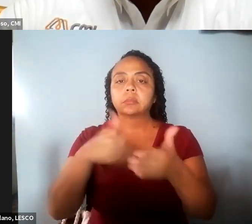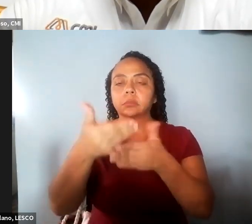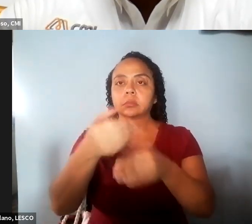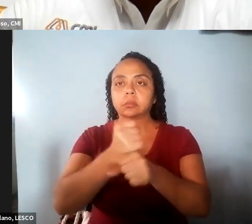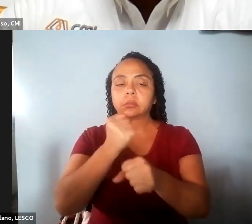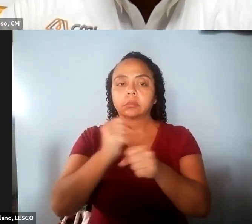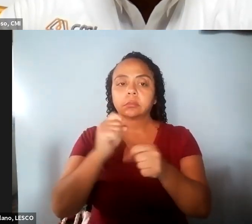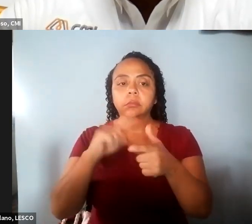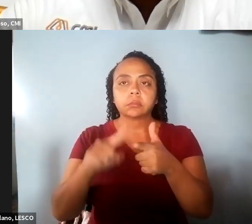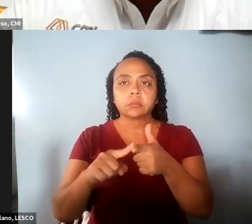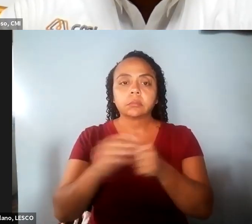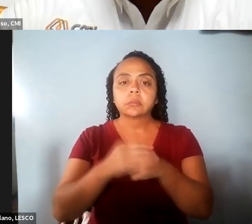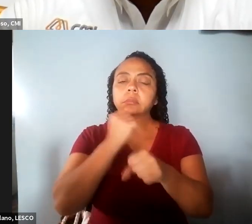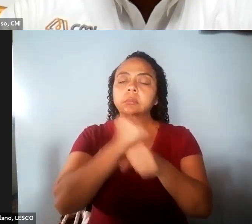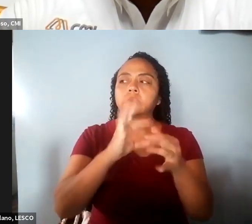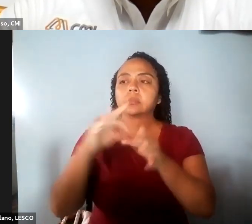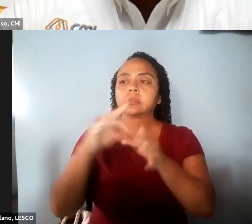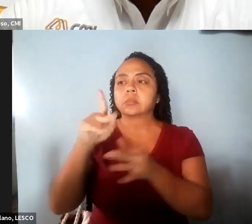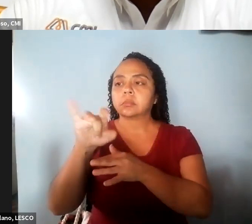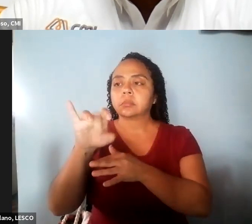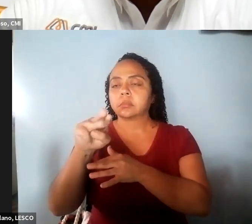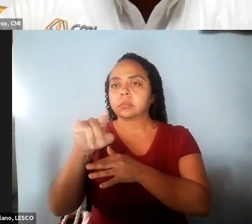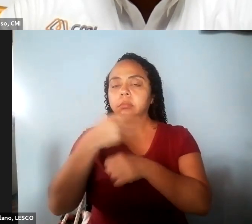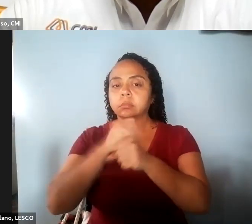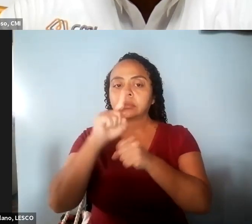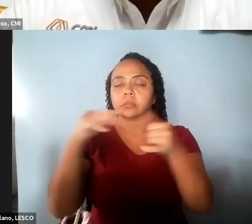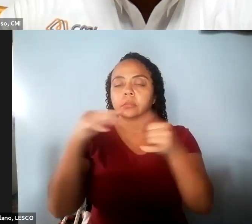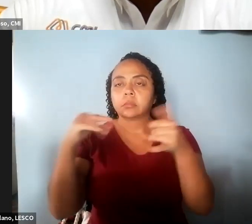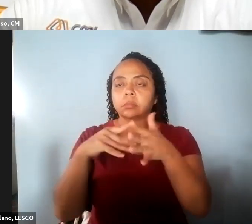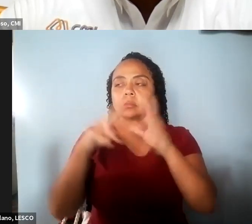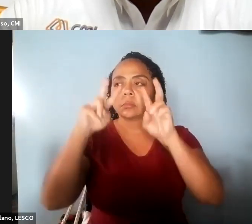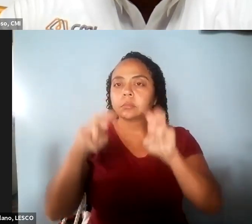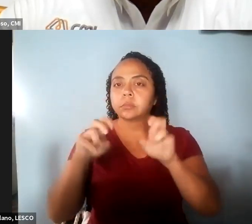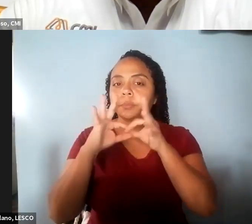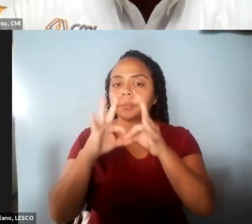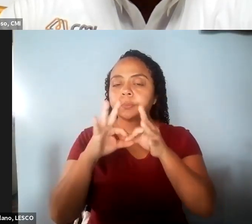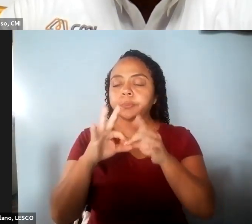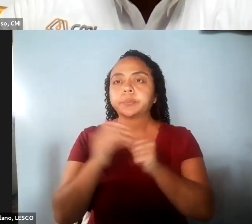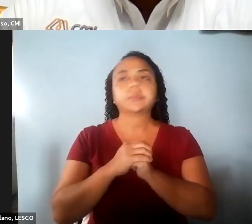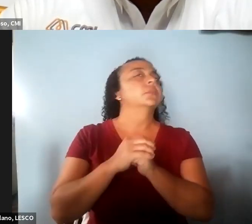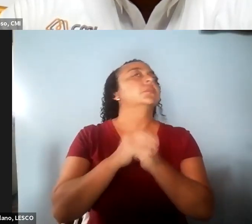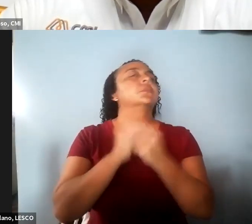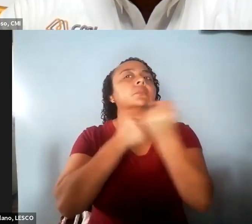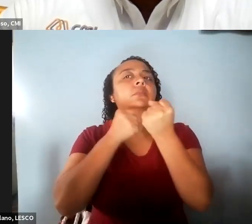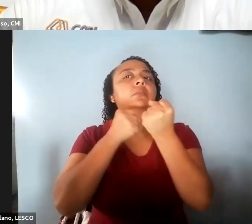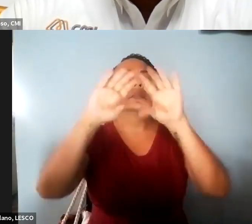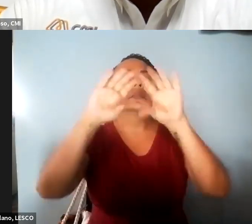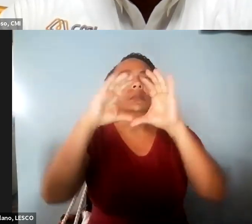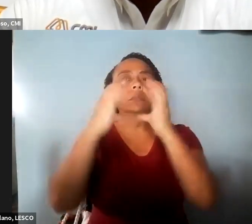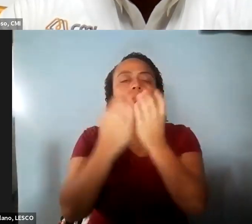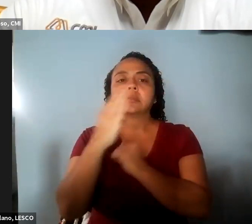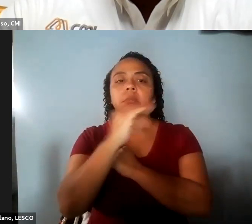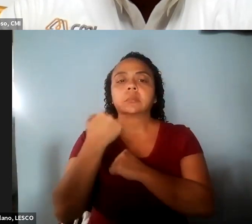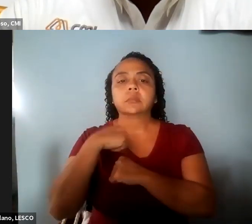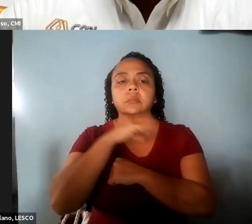entonces trabajo sobre pymes hemos hecho un estudio o análisis o resiliencia la primera a nivel global como identificando